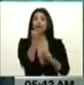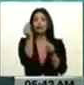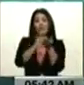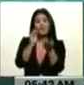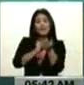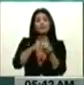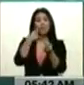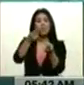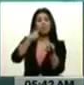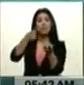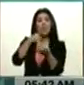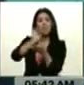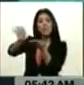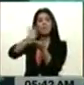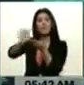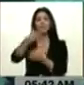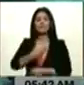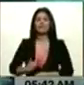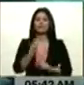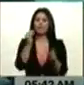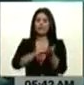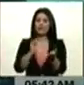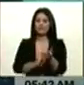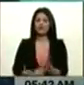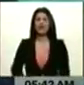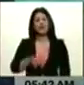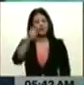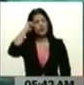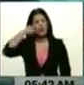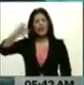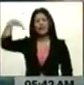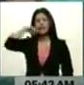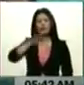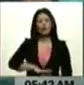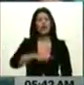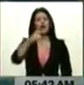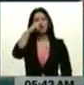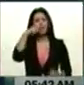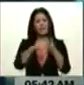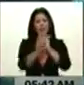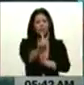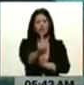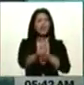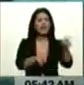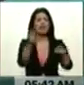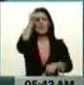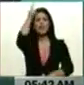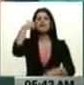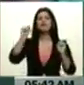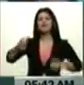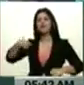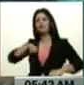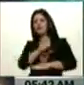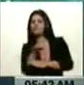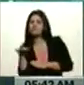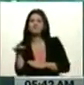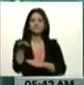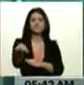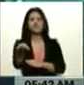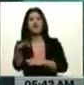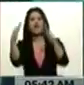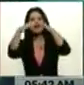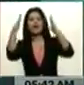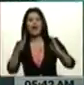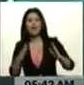de Leopoldo en abril del año 2002? No, y trancamos Miraflores, metimos los carros y nos metimos por Fuerte Tiuna y ya. Y